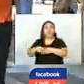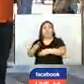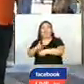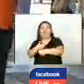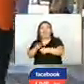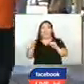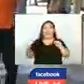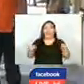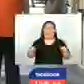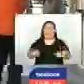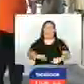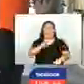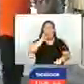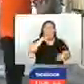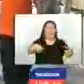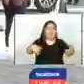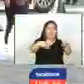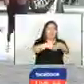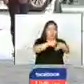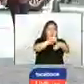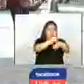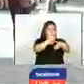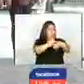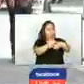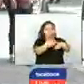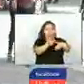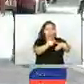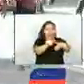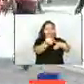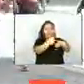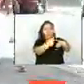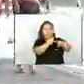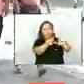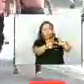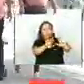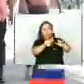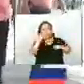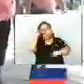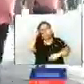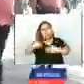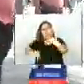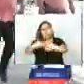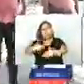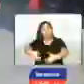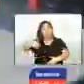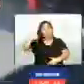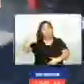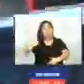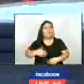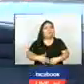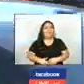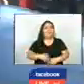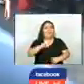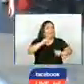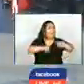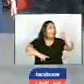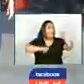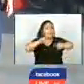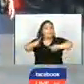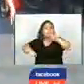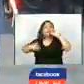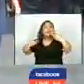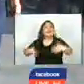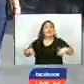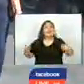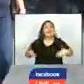encuesta, 8 de cada 10 salvadoreños considera que el país va en el rumbo correcto. Este estudio de opinión fue